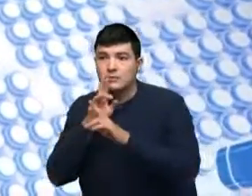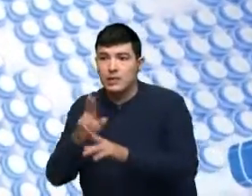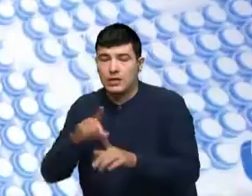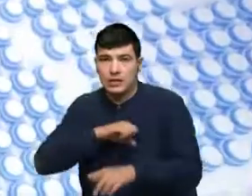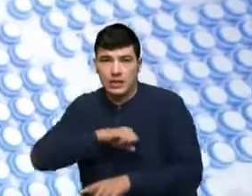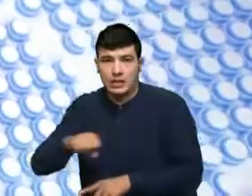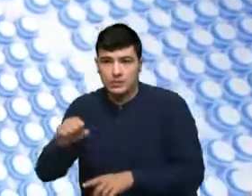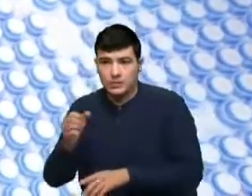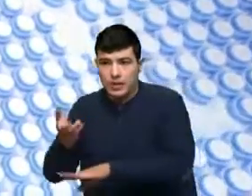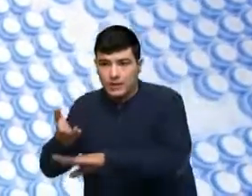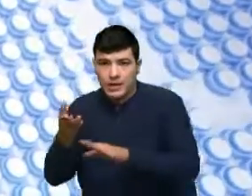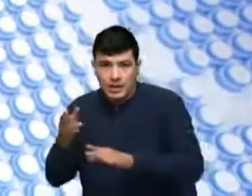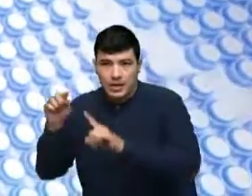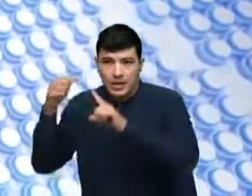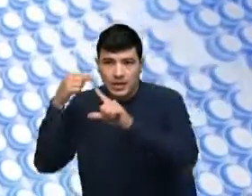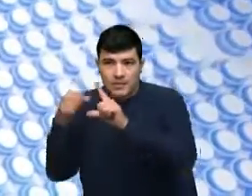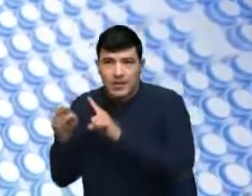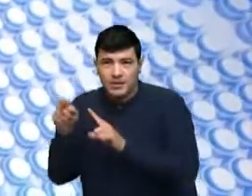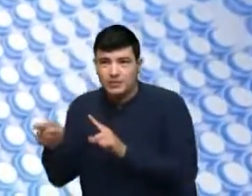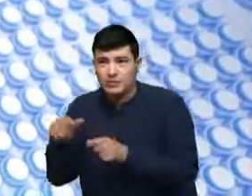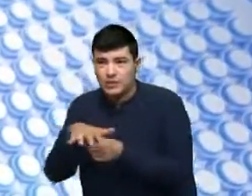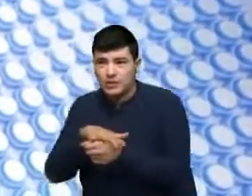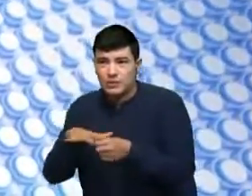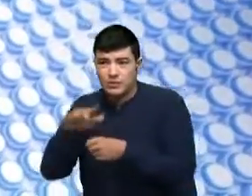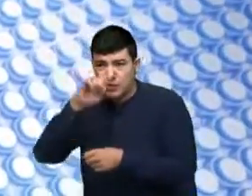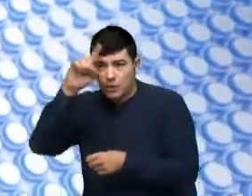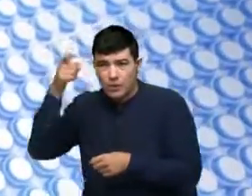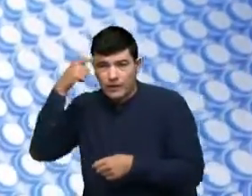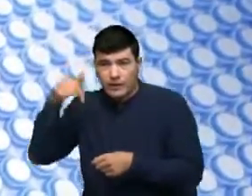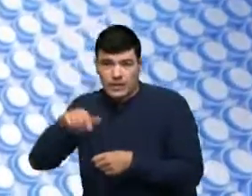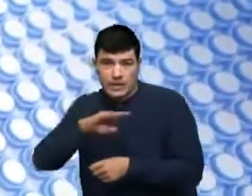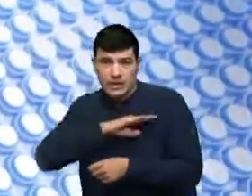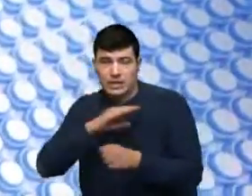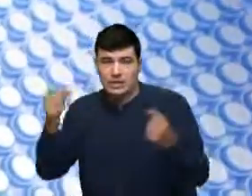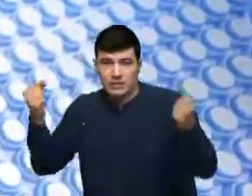siga haciendo oídos sordos a esta problemática social en la vereda Granadillo.